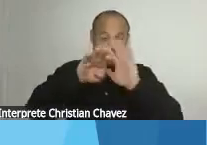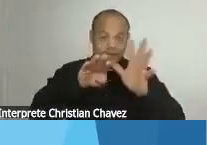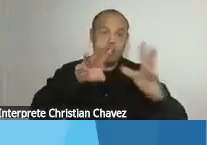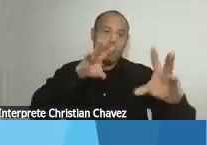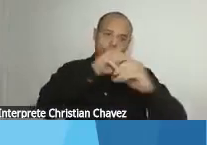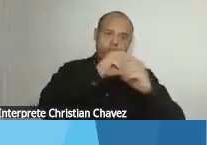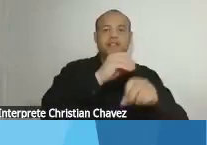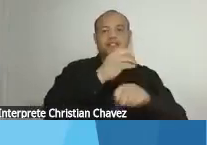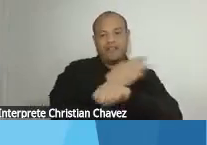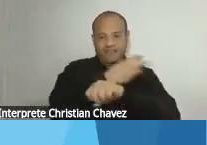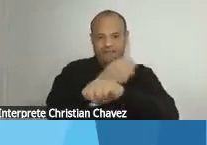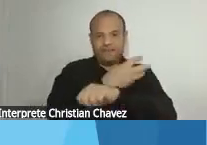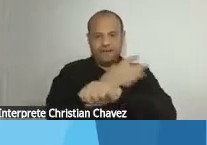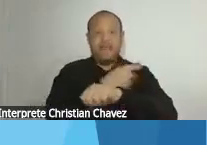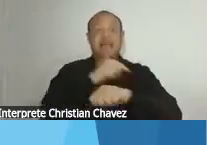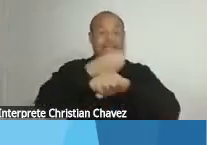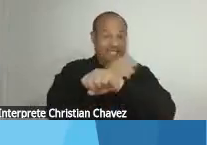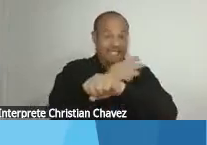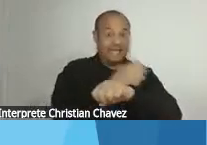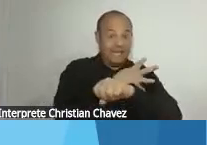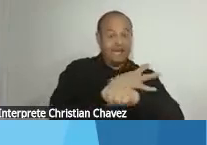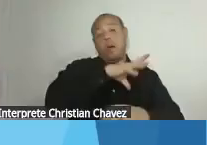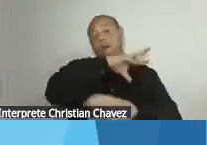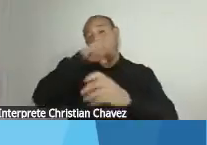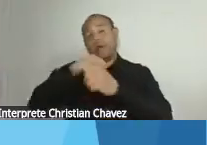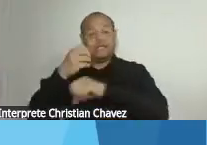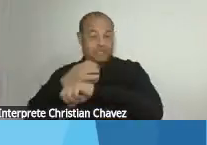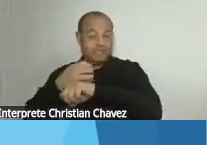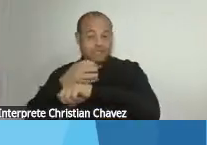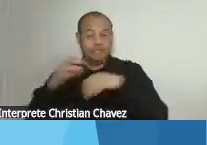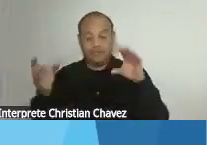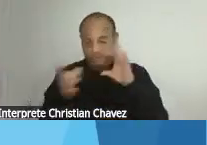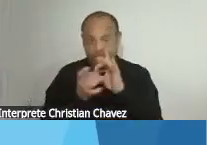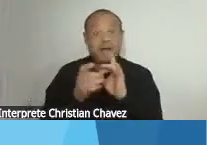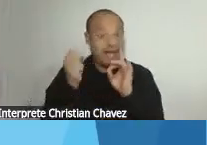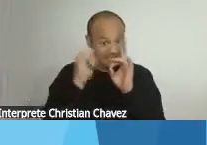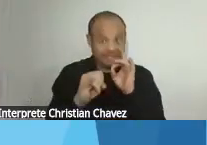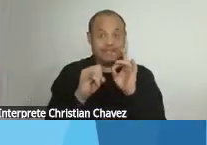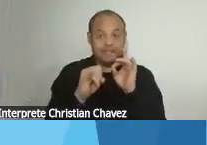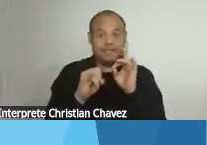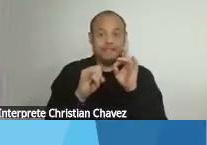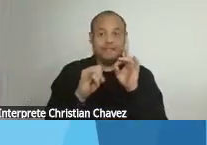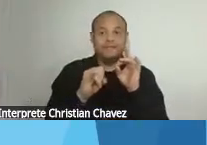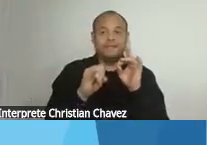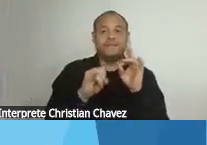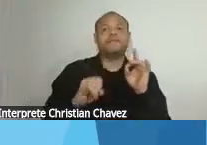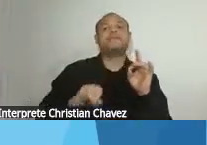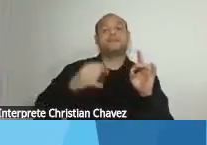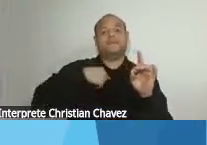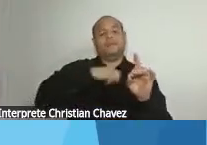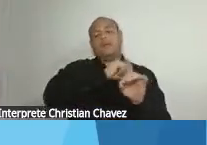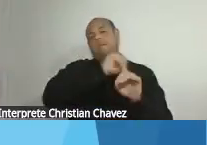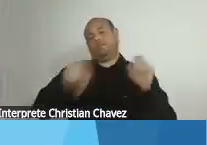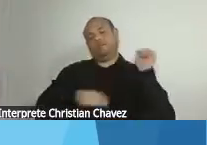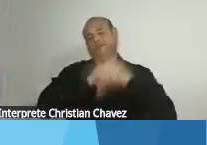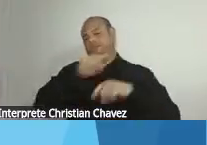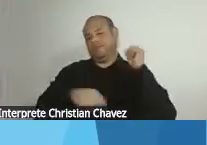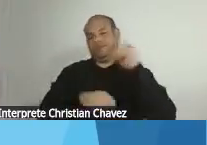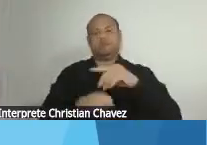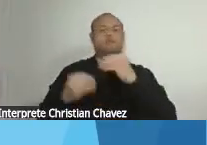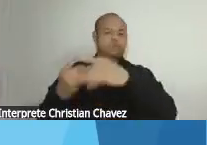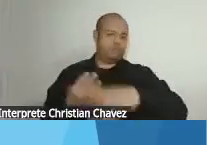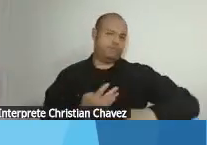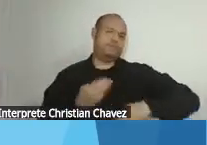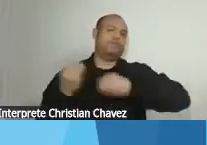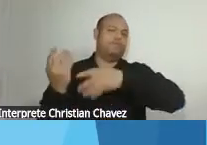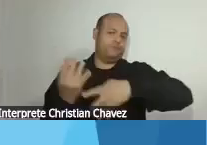¿Para qué? Pues para darle energía a esa célula. ¿Sí? Eso es lo que sucede pues, regularmente en nuestro cuerpo sin alguna enfermedad.